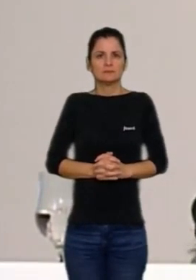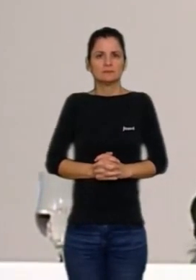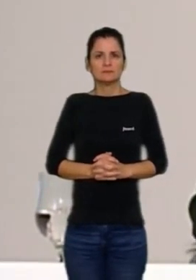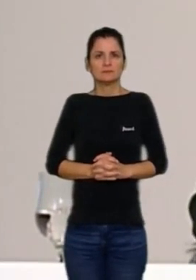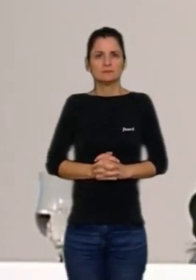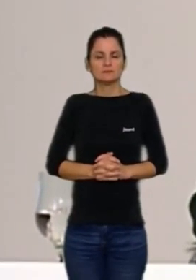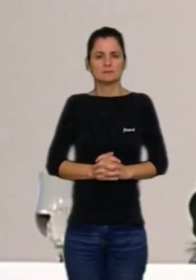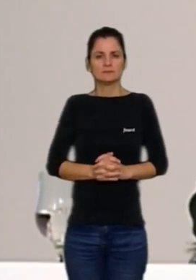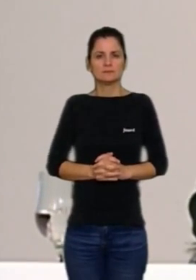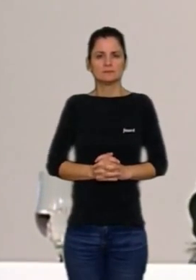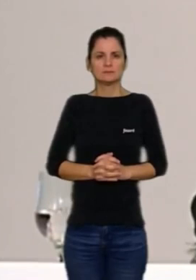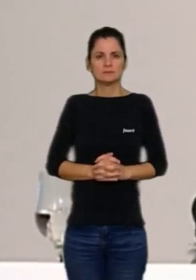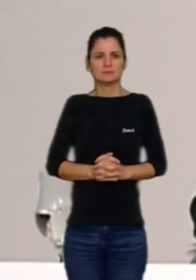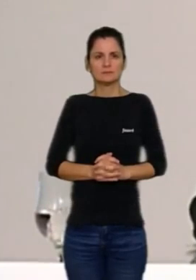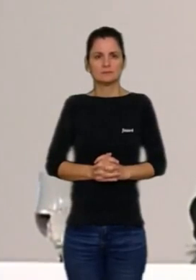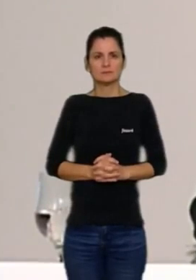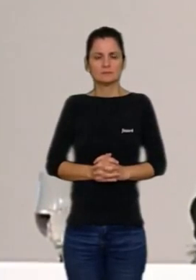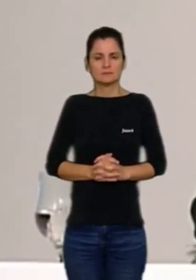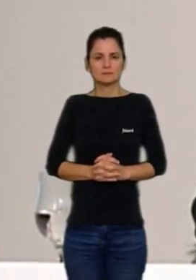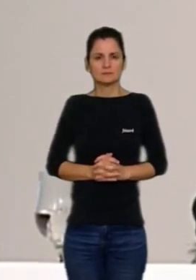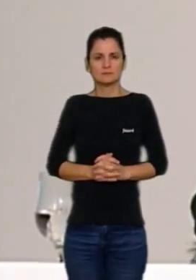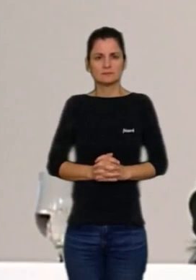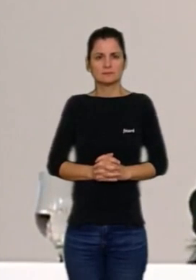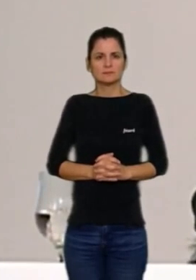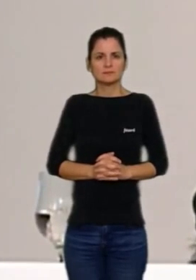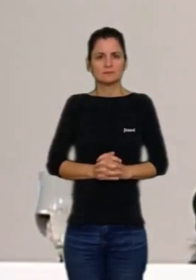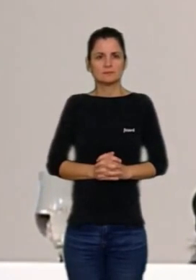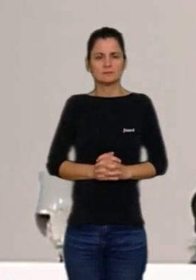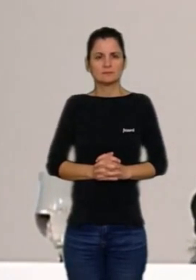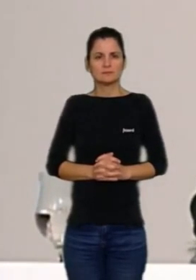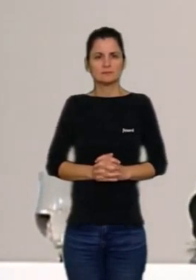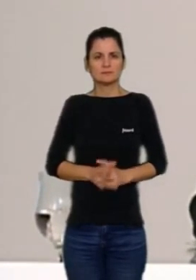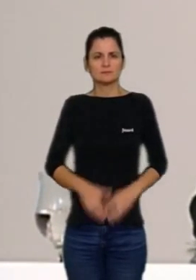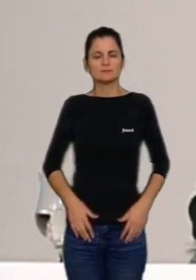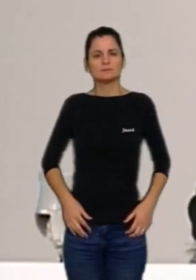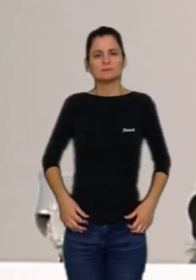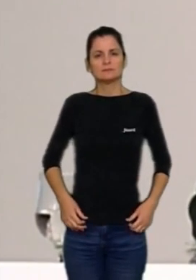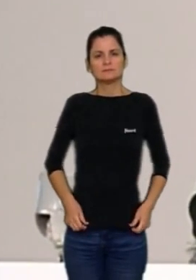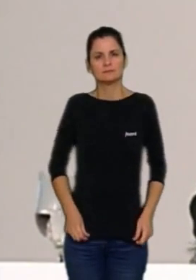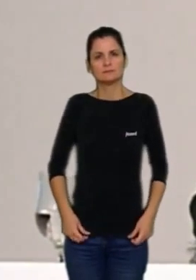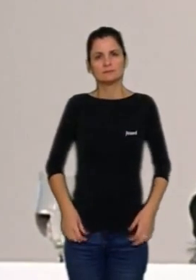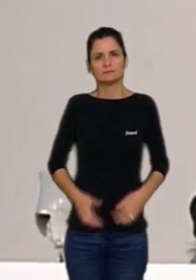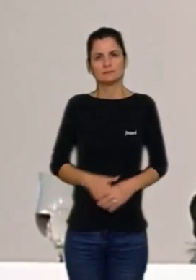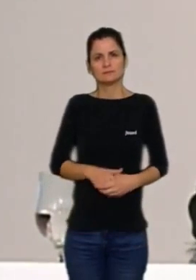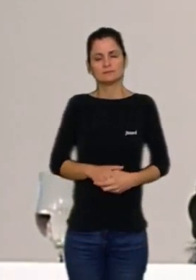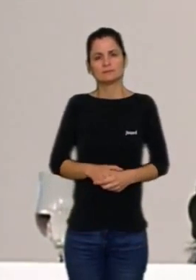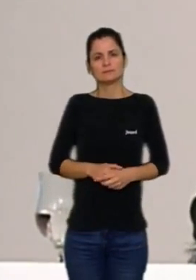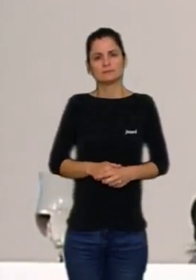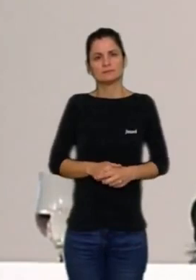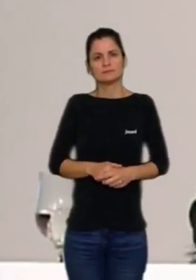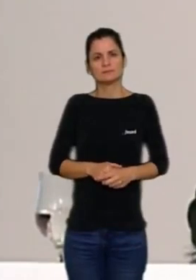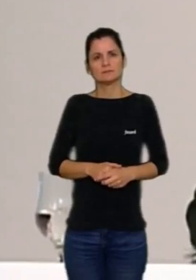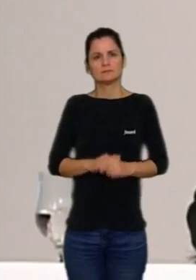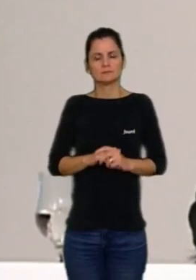Tal com vostè ha formulat la pregunta, vostè sap que la proposició que està en la